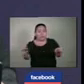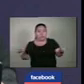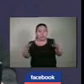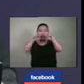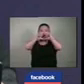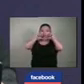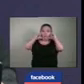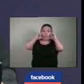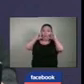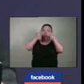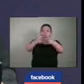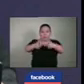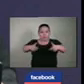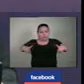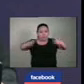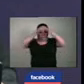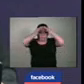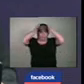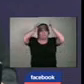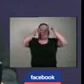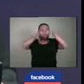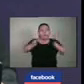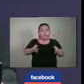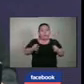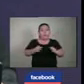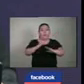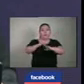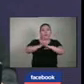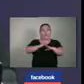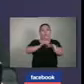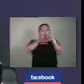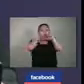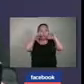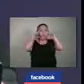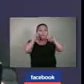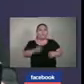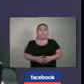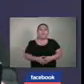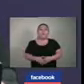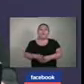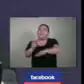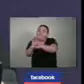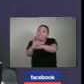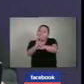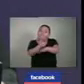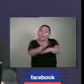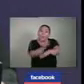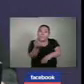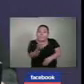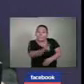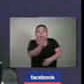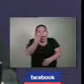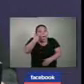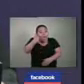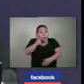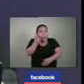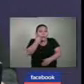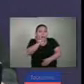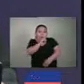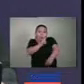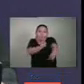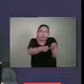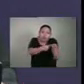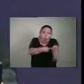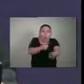este insumo que es de manera de protección y que ha estado demostrado. ¿Qué es la recomendación para las personas que son clasificadas como alto